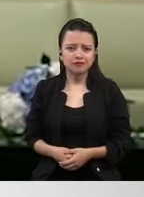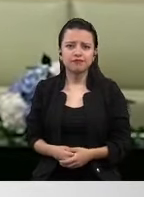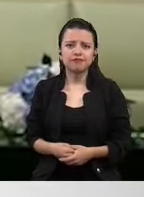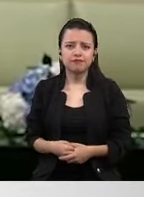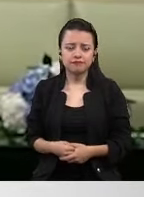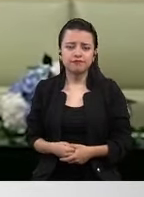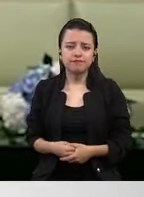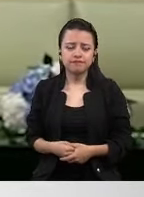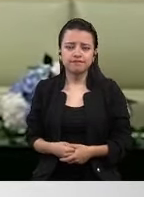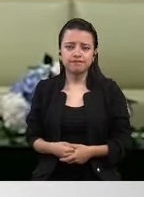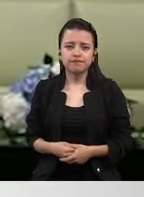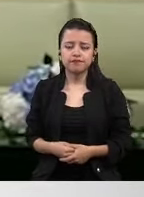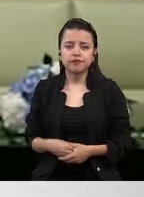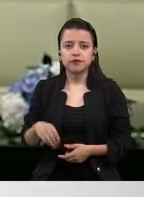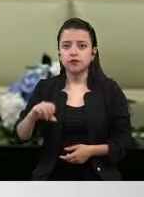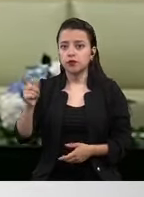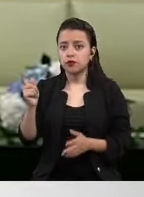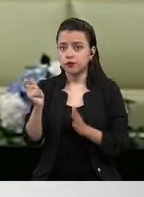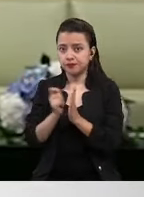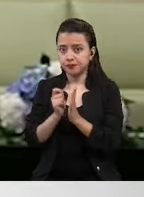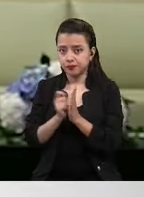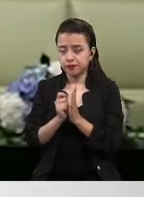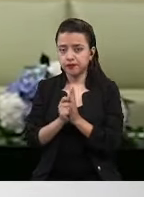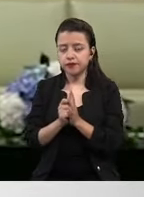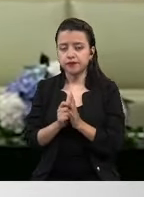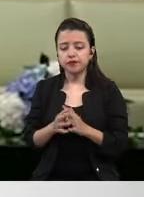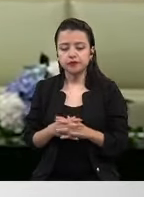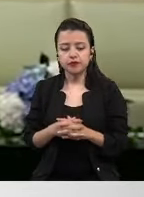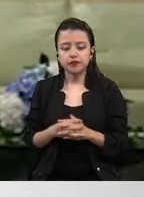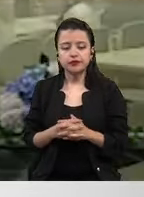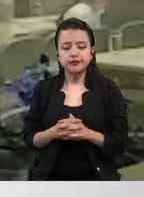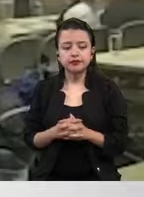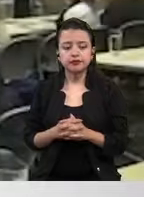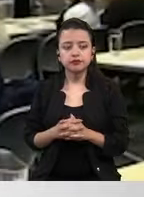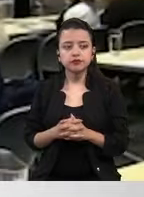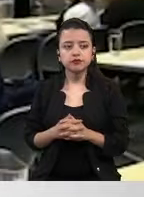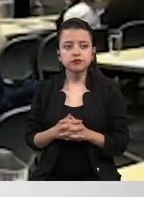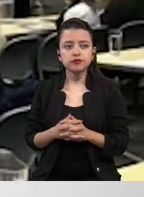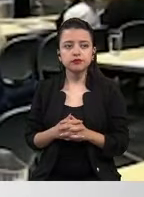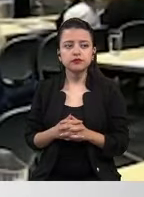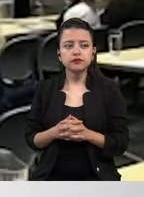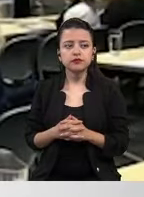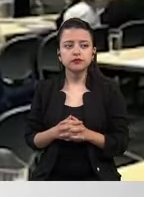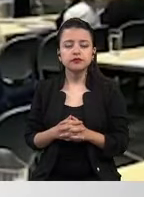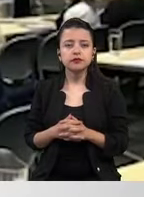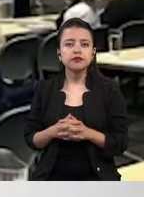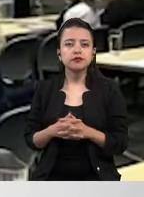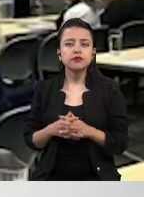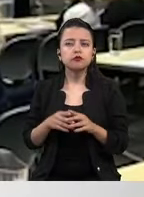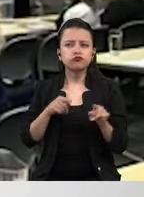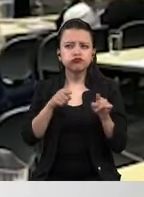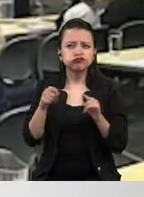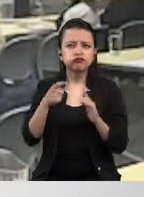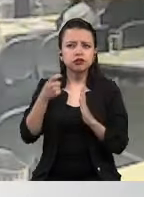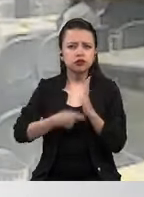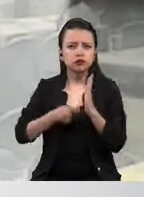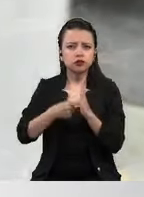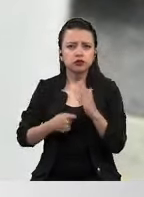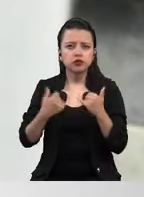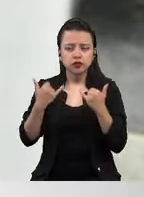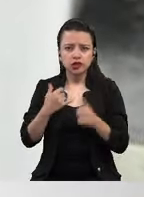y y otro punto importante es que gran que lo hemos explicado también ampliamente es que gran parte de los impuestos de este